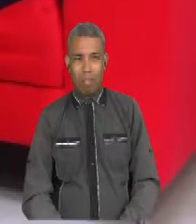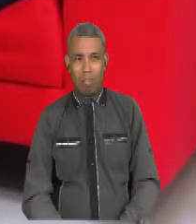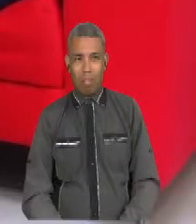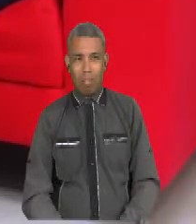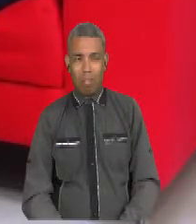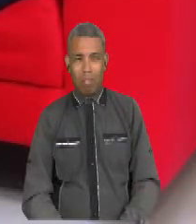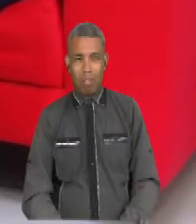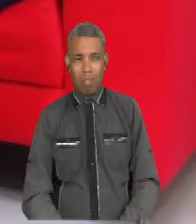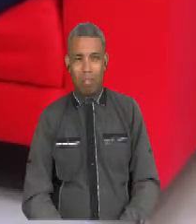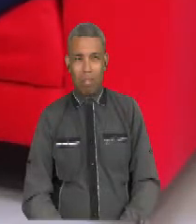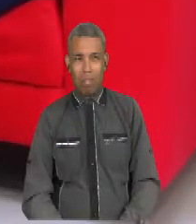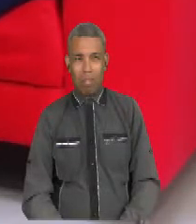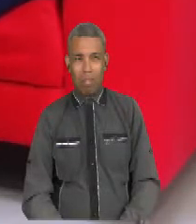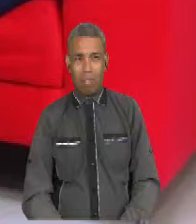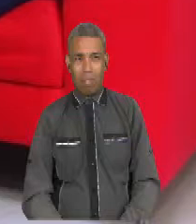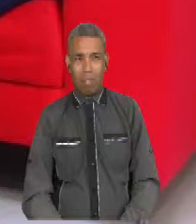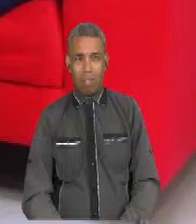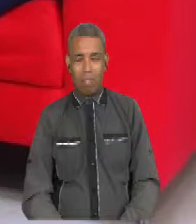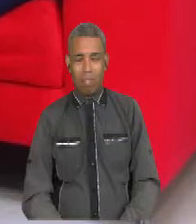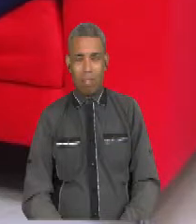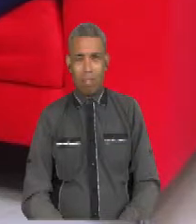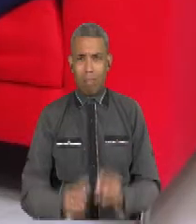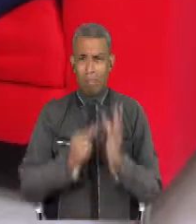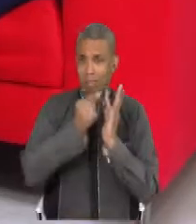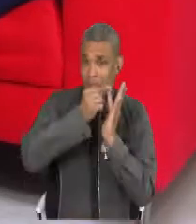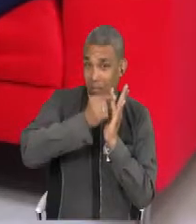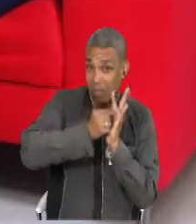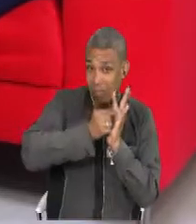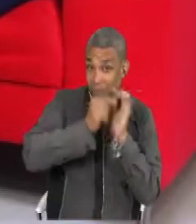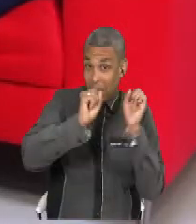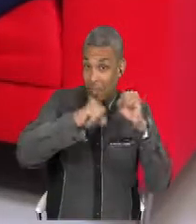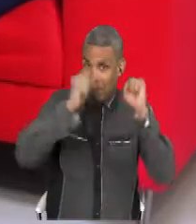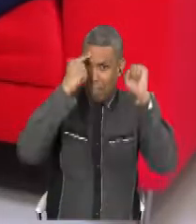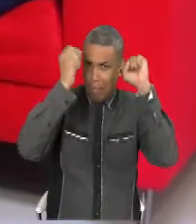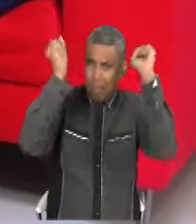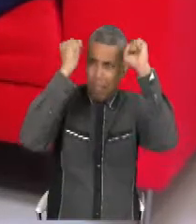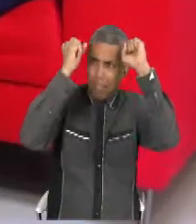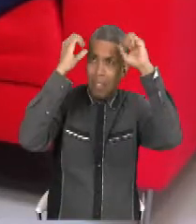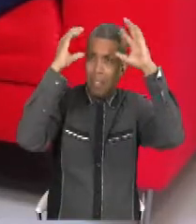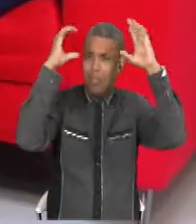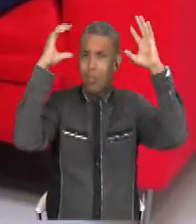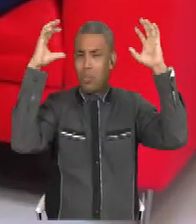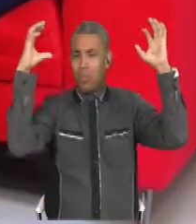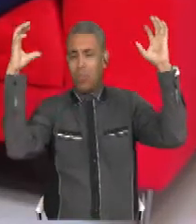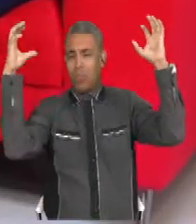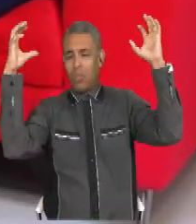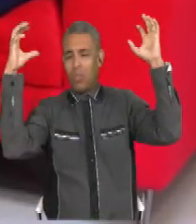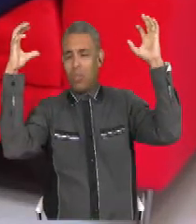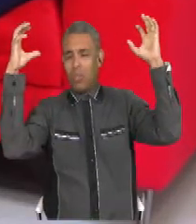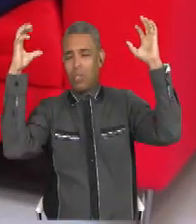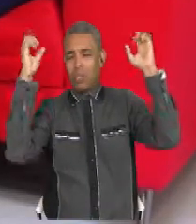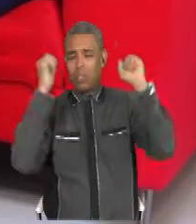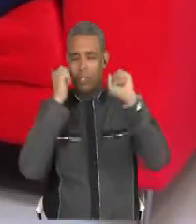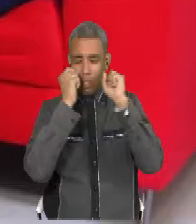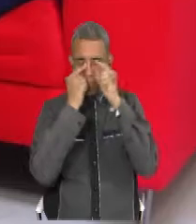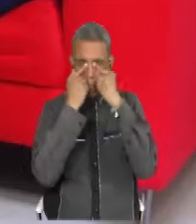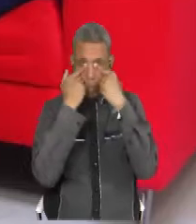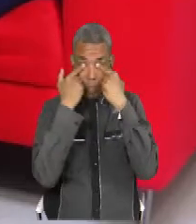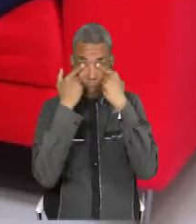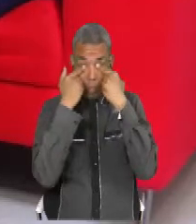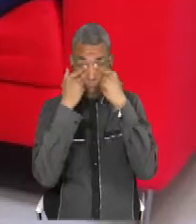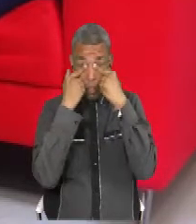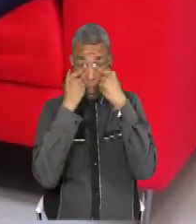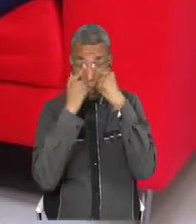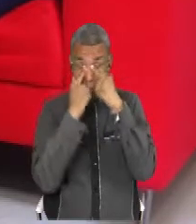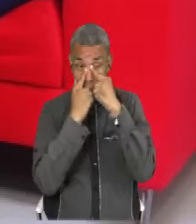las esposas pues según la imaginación sirven muchísimo. Estas, por ejemplo, son de excelente calidad, son